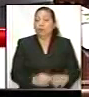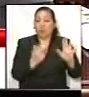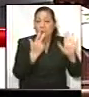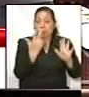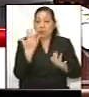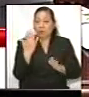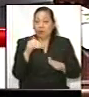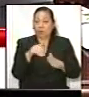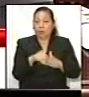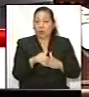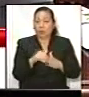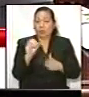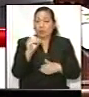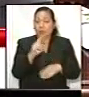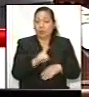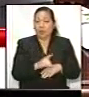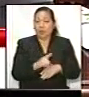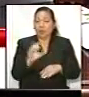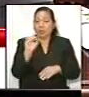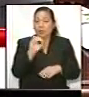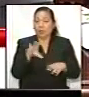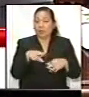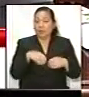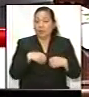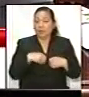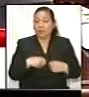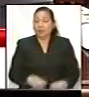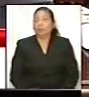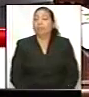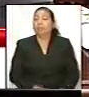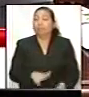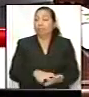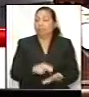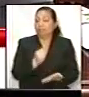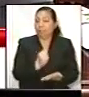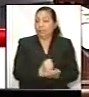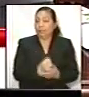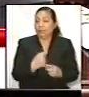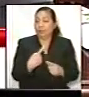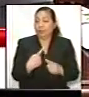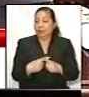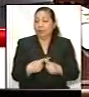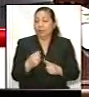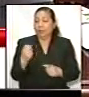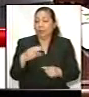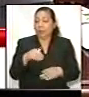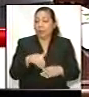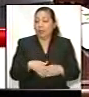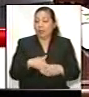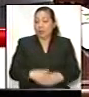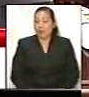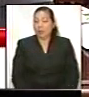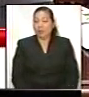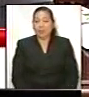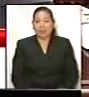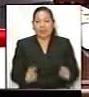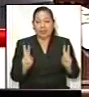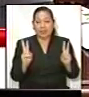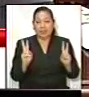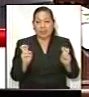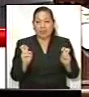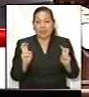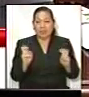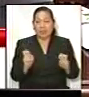85 votos a favor, 0 en contra, 0 abstenciones. Ha sido aprobada la exoneración de la segunda votación del texto